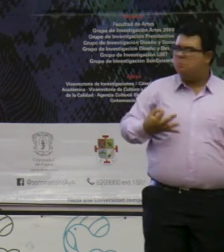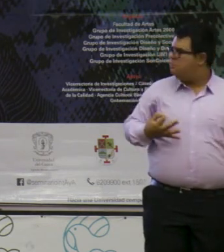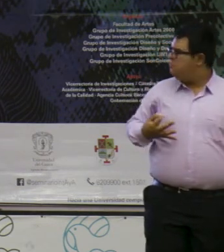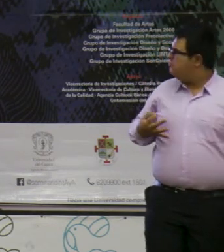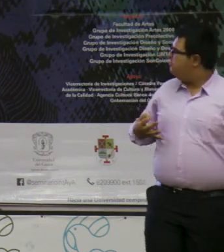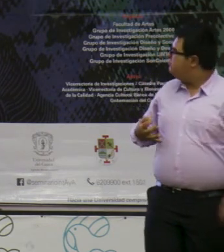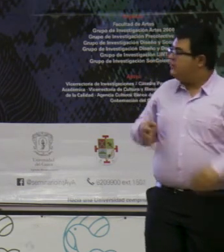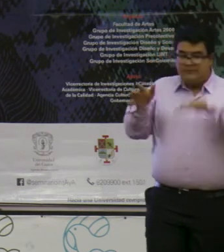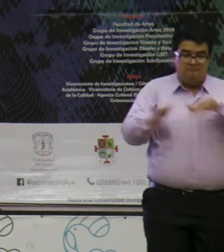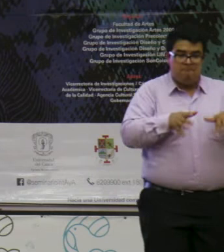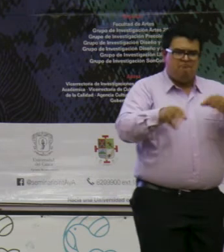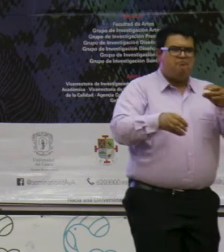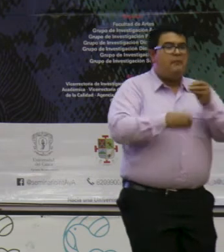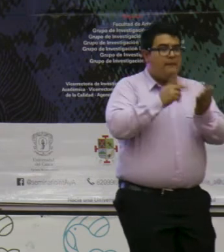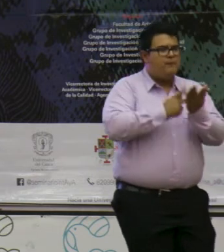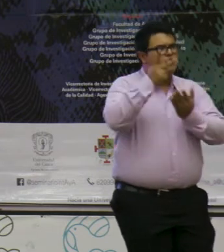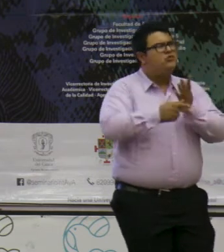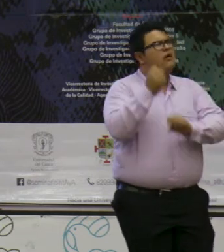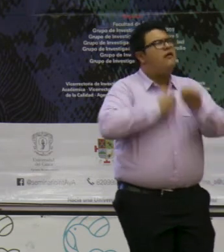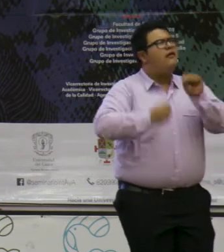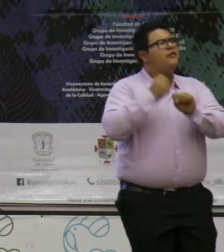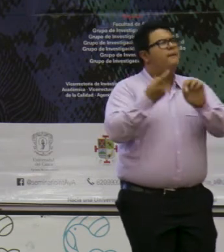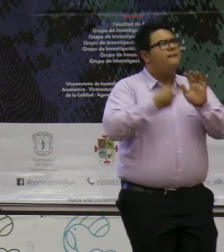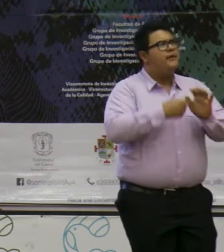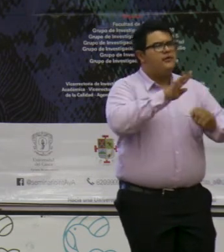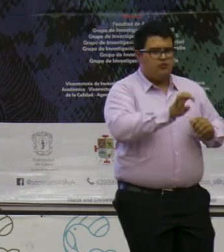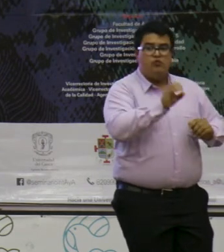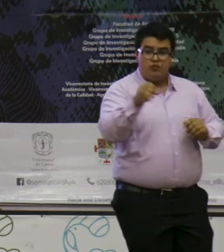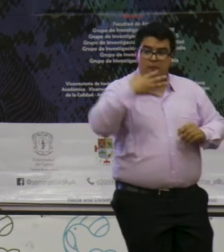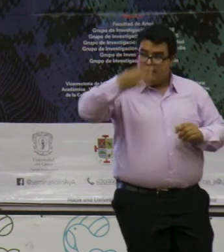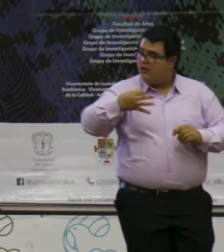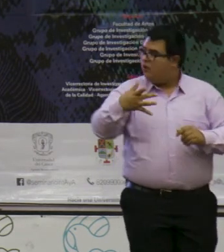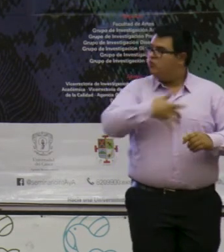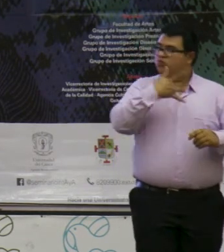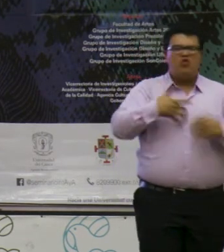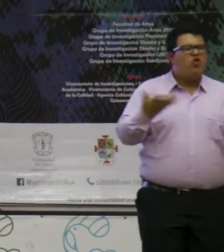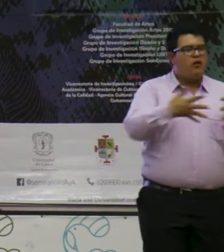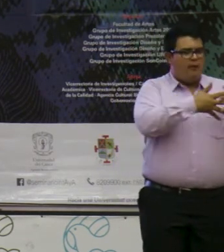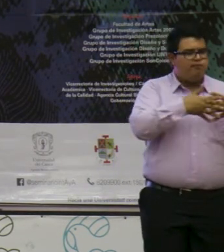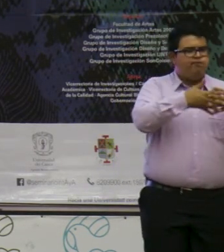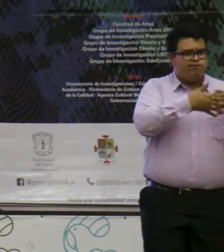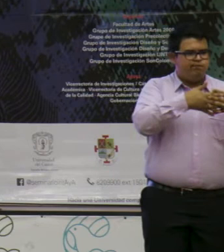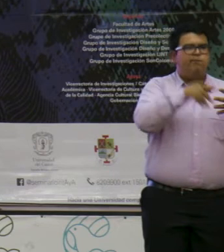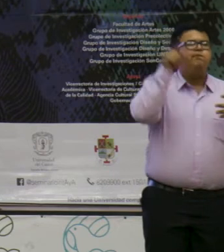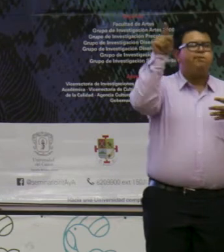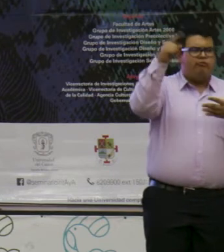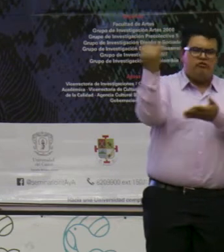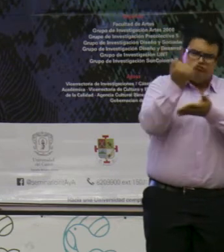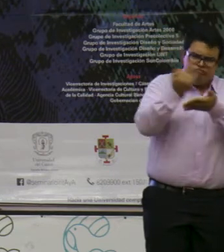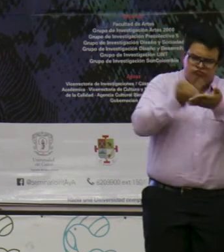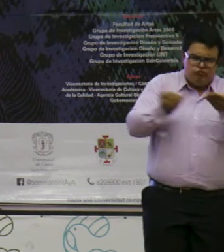otro proyecto muy particular de 1900, en donde aparece esto ya de frente en Estados Unidos, en un compilado